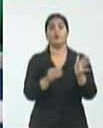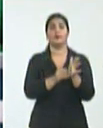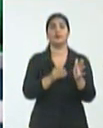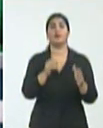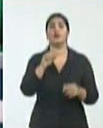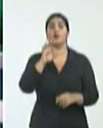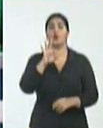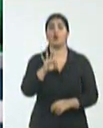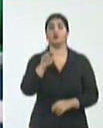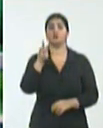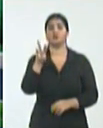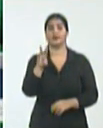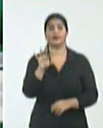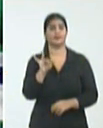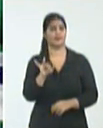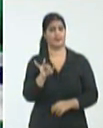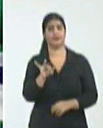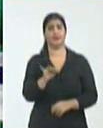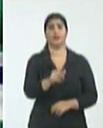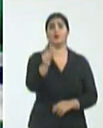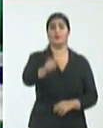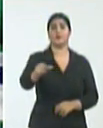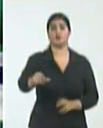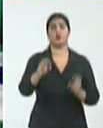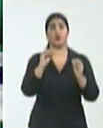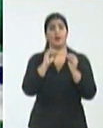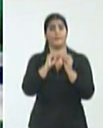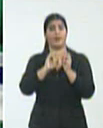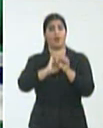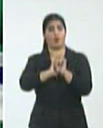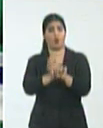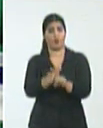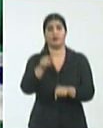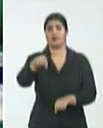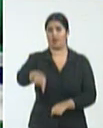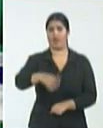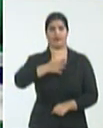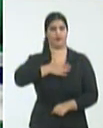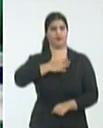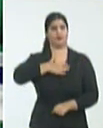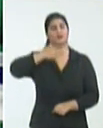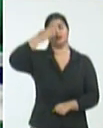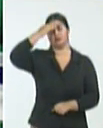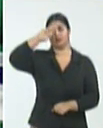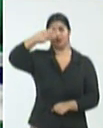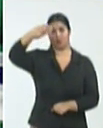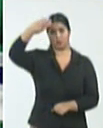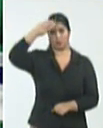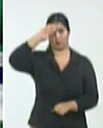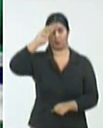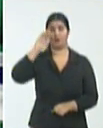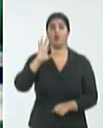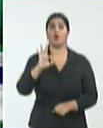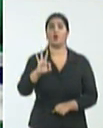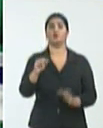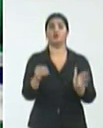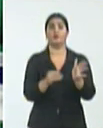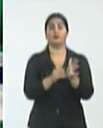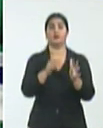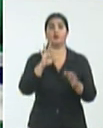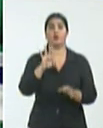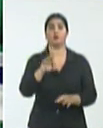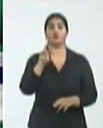8.837 como consecuencia de la transmisión autóctona, y una cifra inferior a